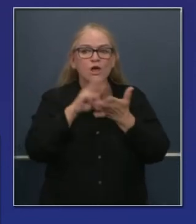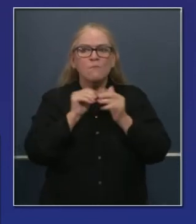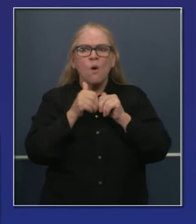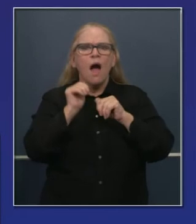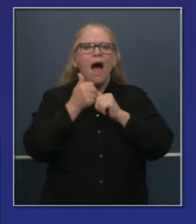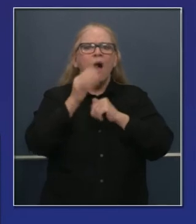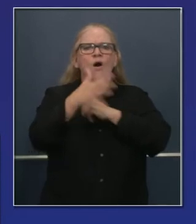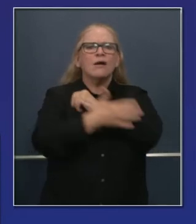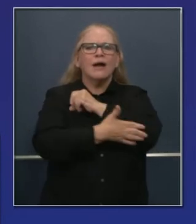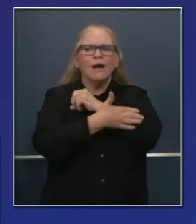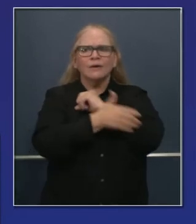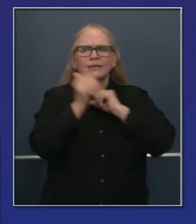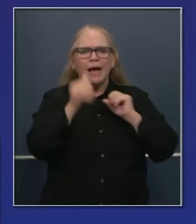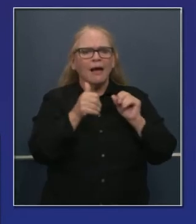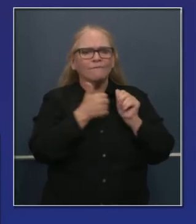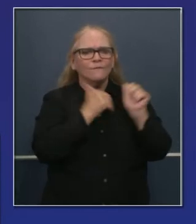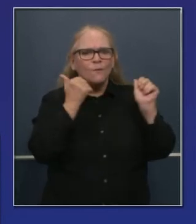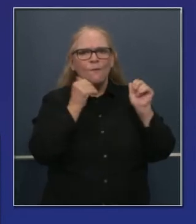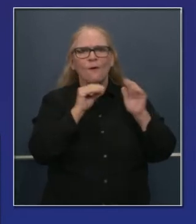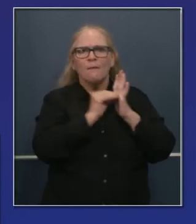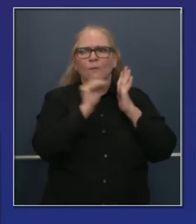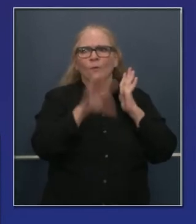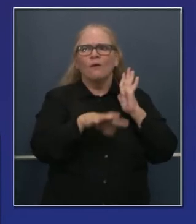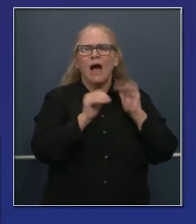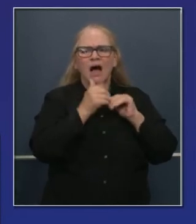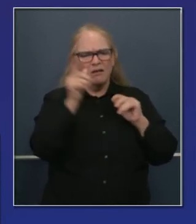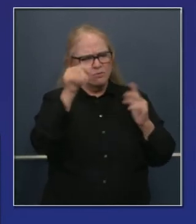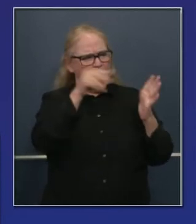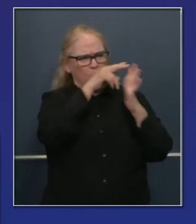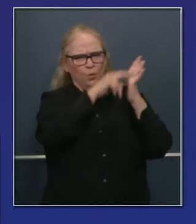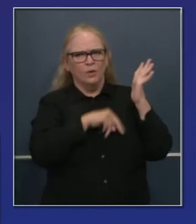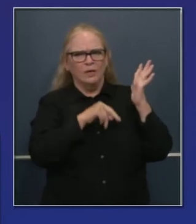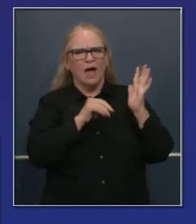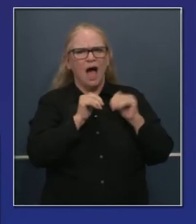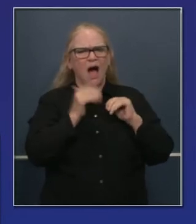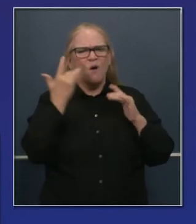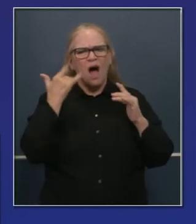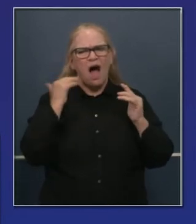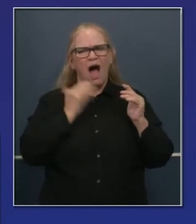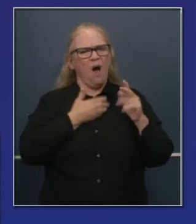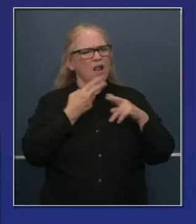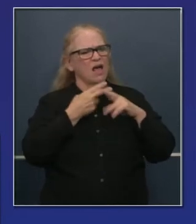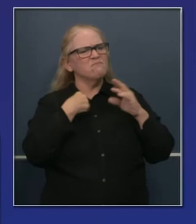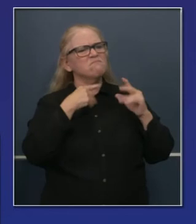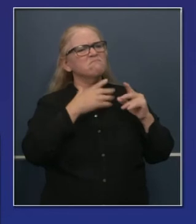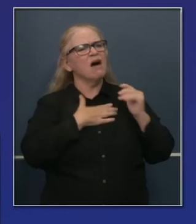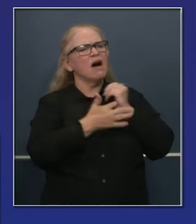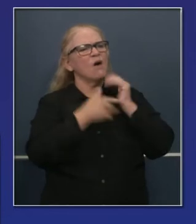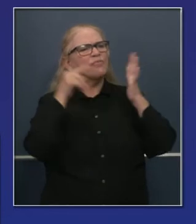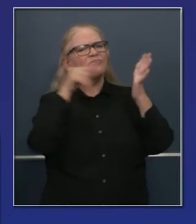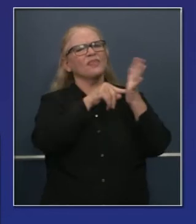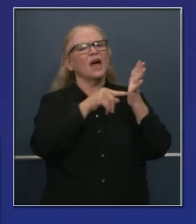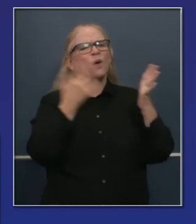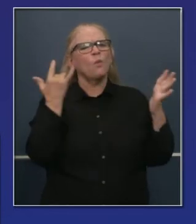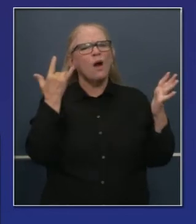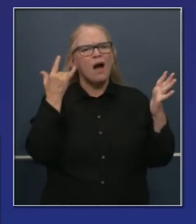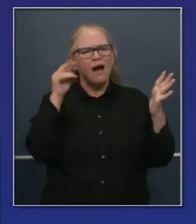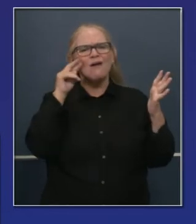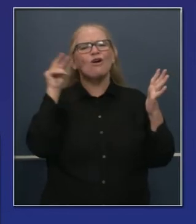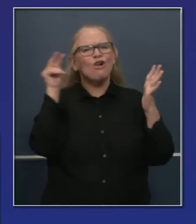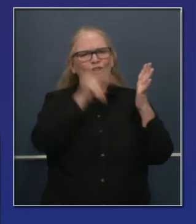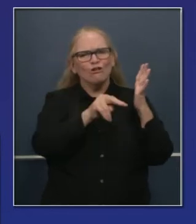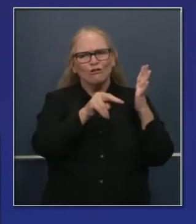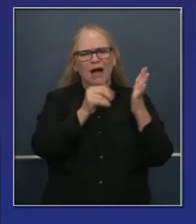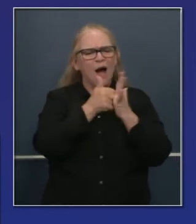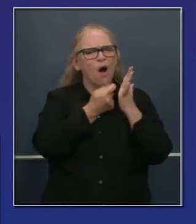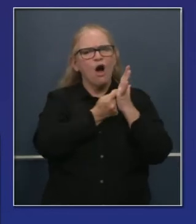mundo que tiene una repasada aquellos que quieran entender el criterio de cómo termina un condado en esa lista y